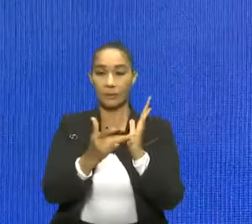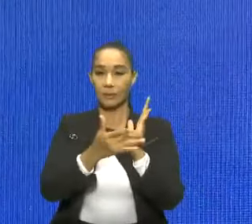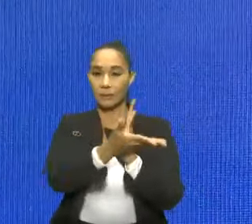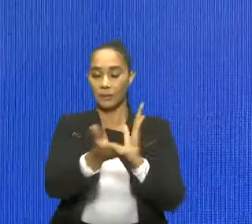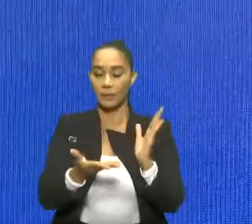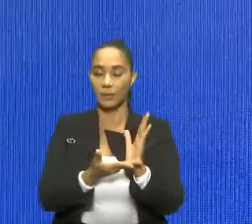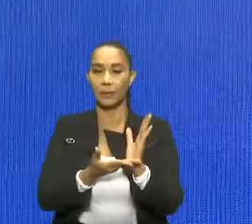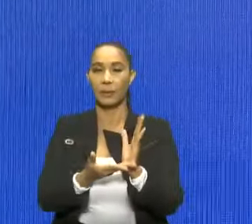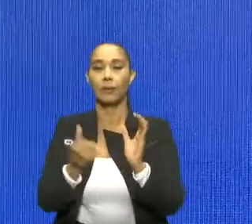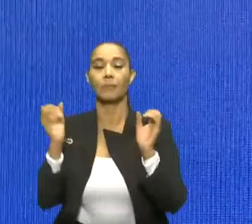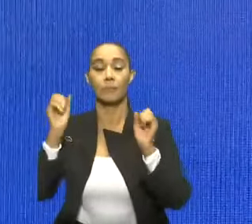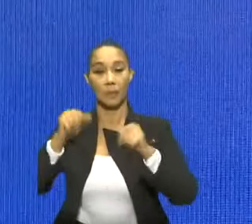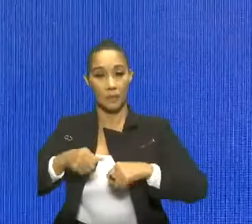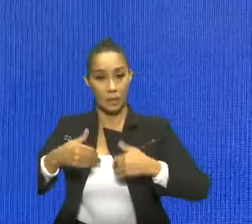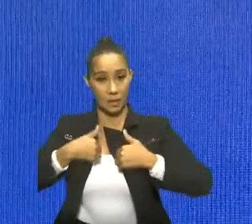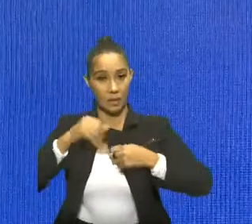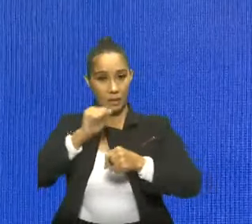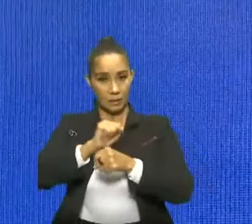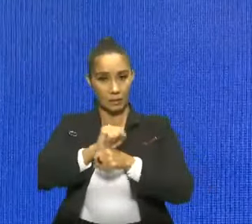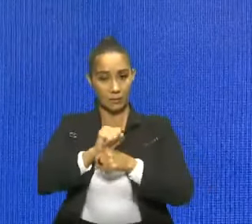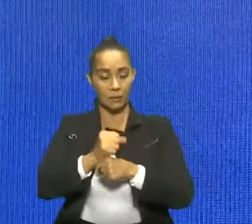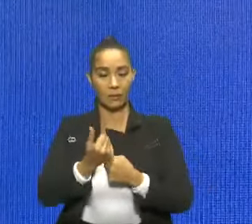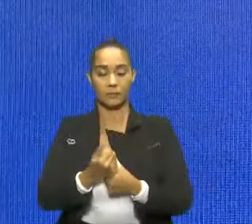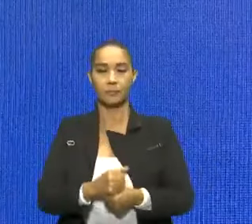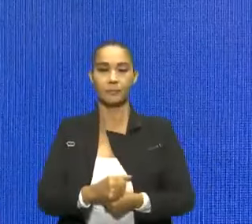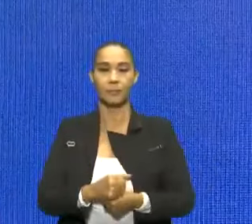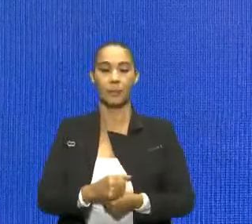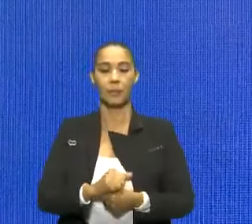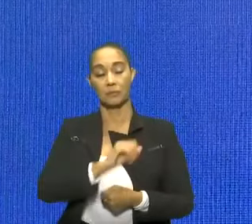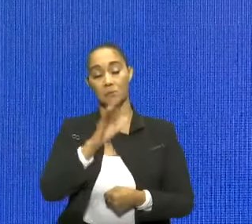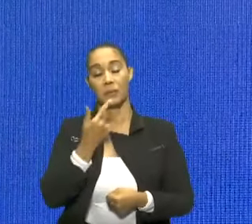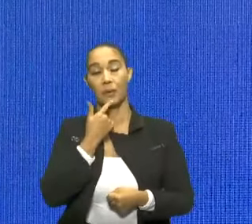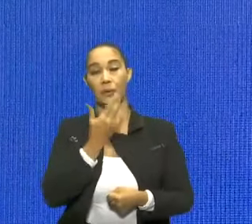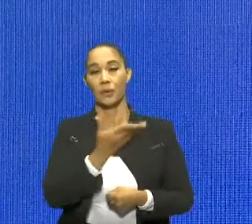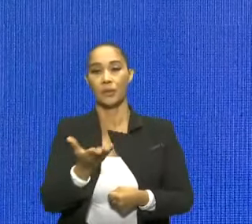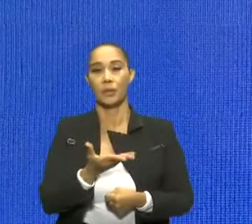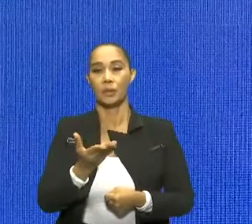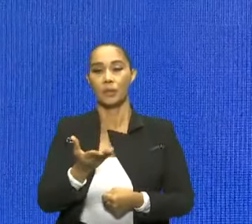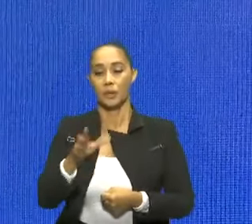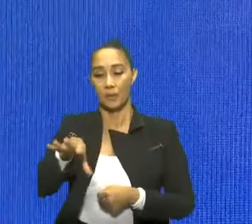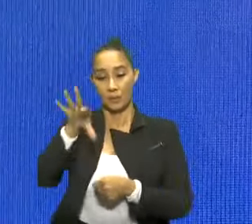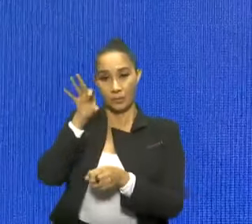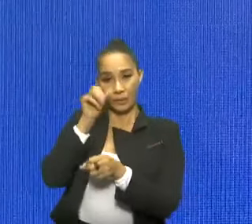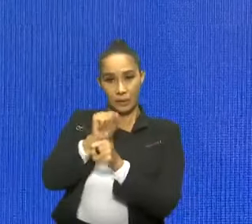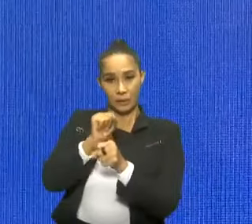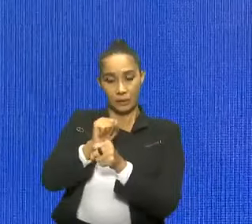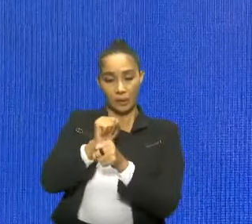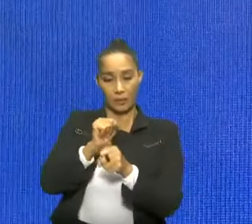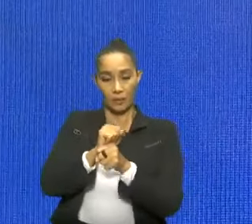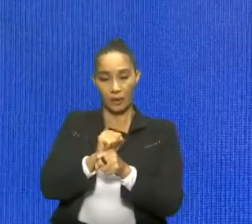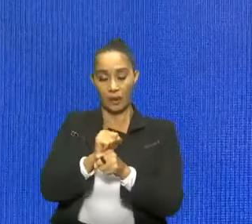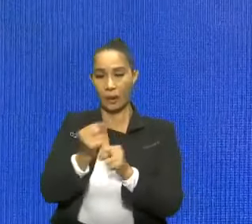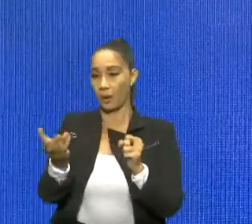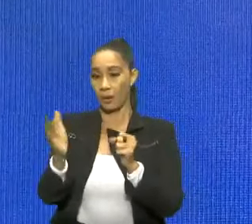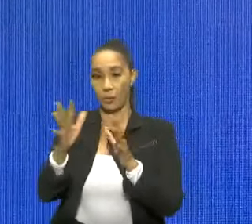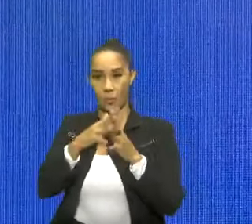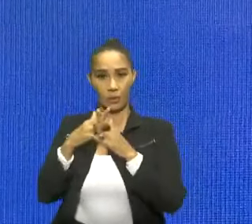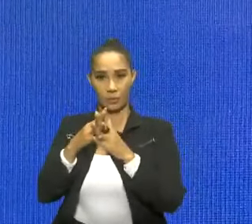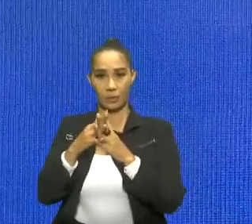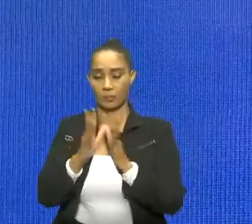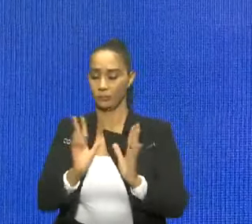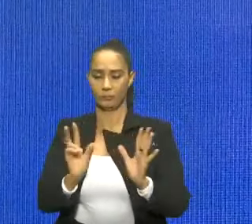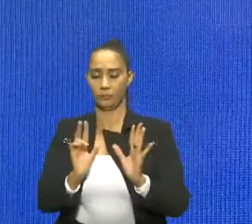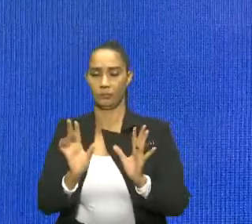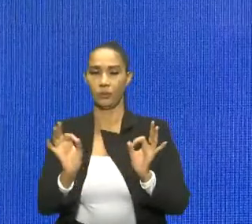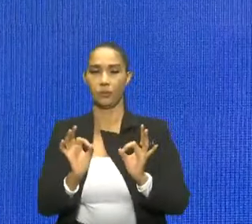tecnología, encuentran trabajo. Claro, tú decir que va a encontrar el trabajo de un Silicon Valley en Estados Unidos, eso es único